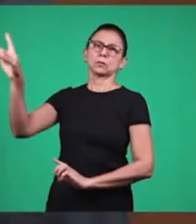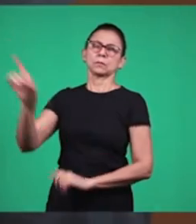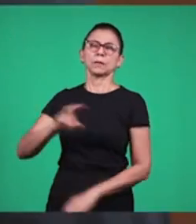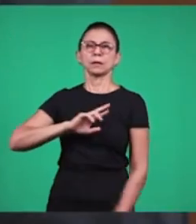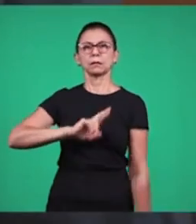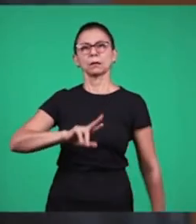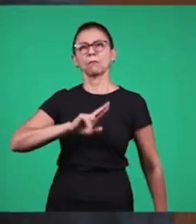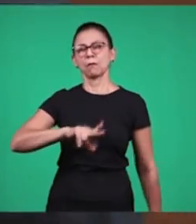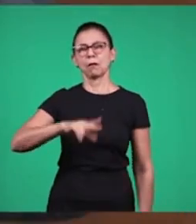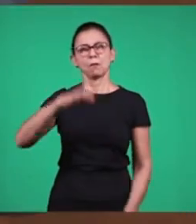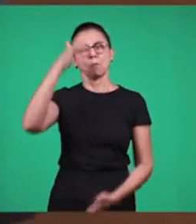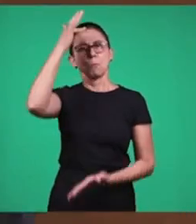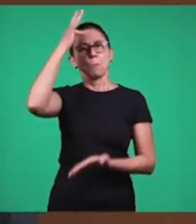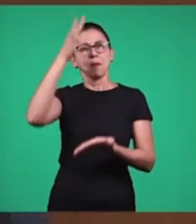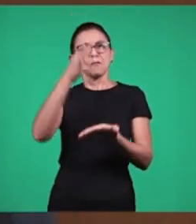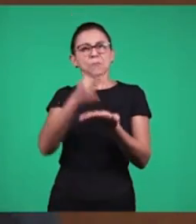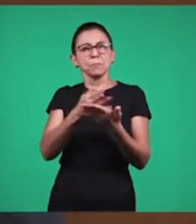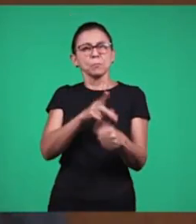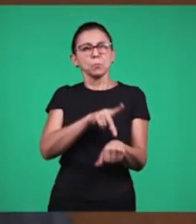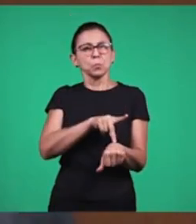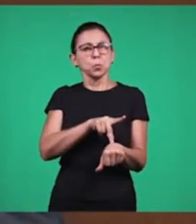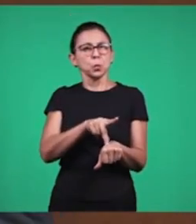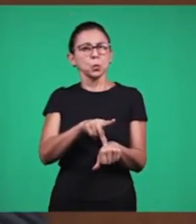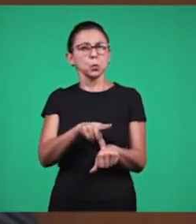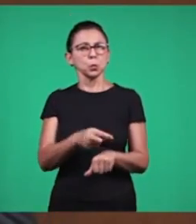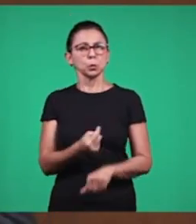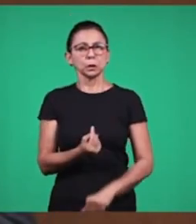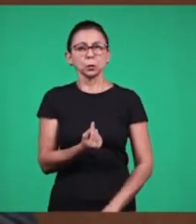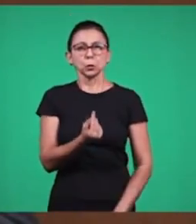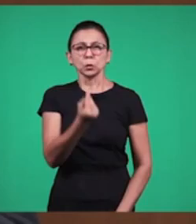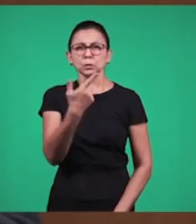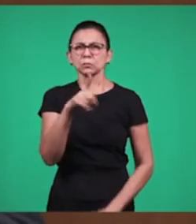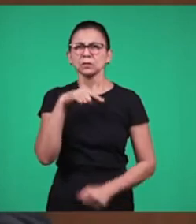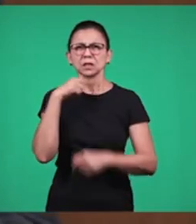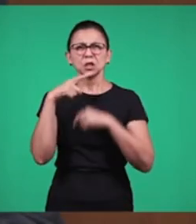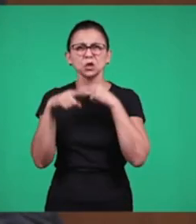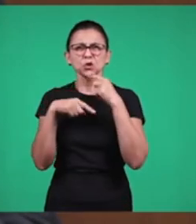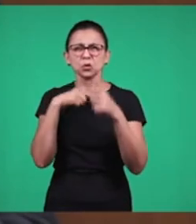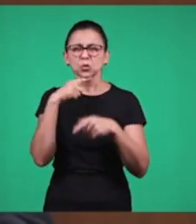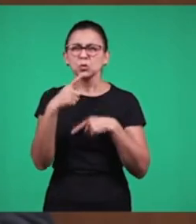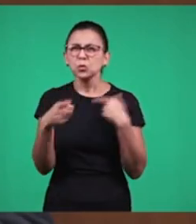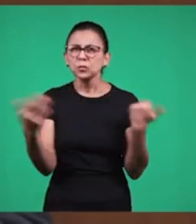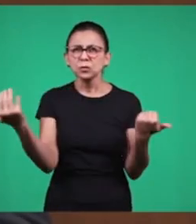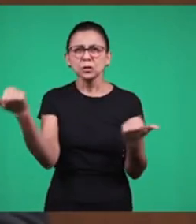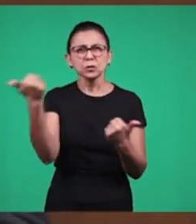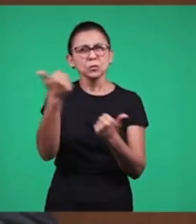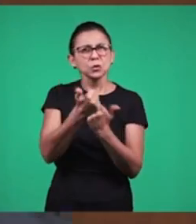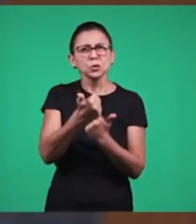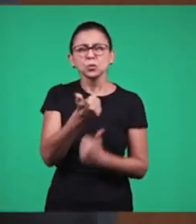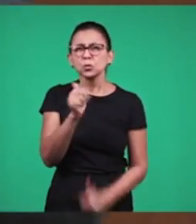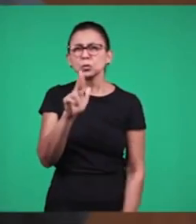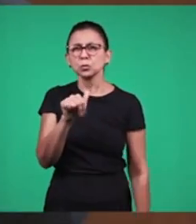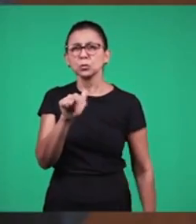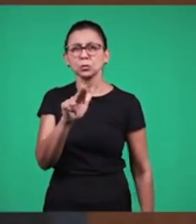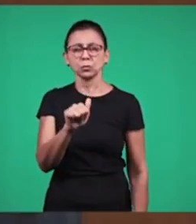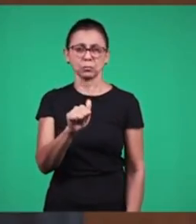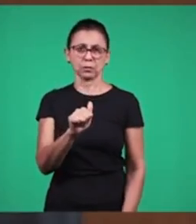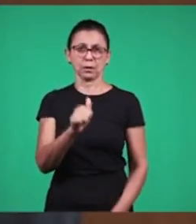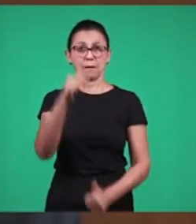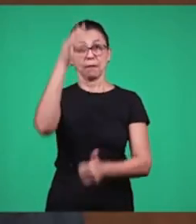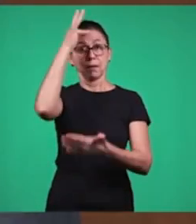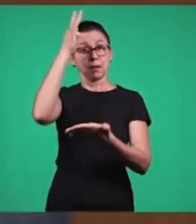perciba, una fe que es única, incuestionable, insustituible, la